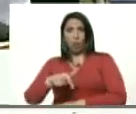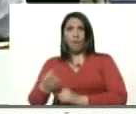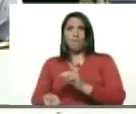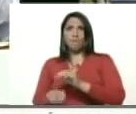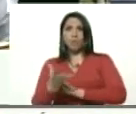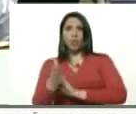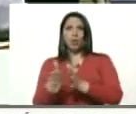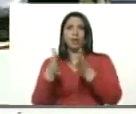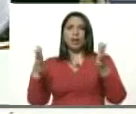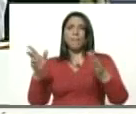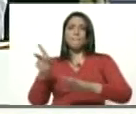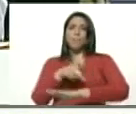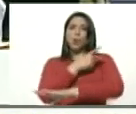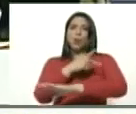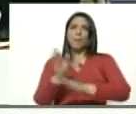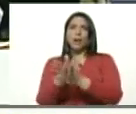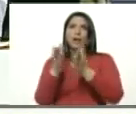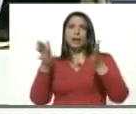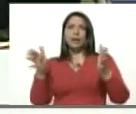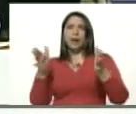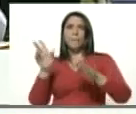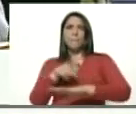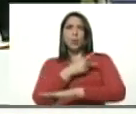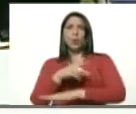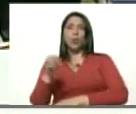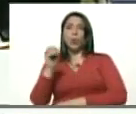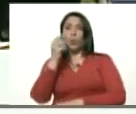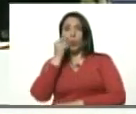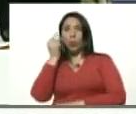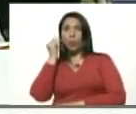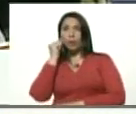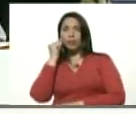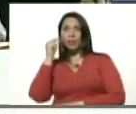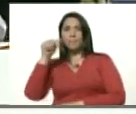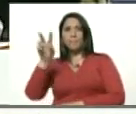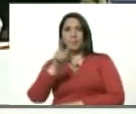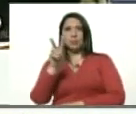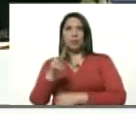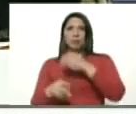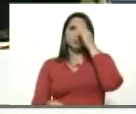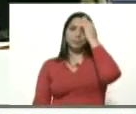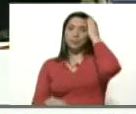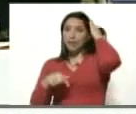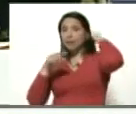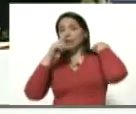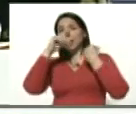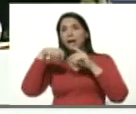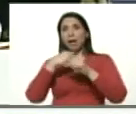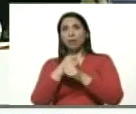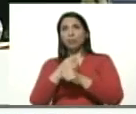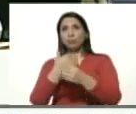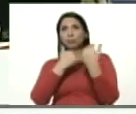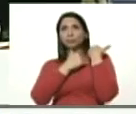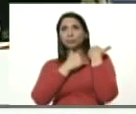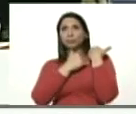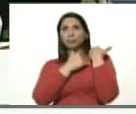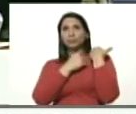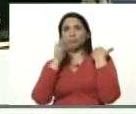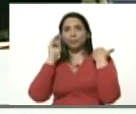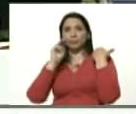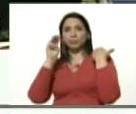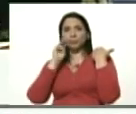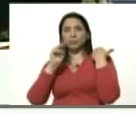un gran poema de un gran poeta o de una gran poeta venezolana. Y en este año le corresponde al